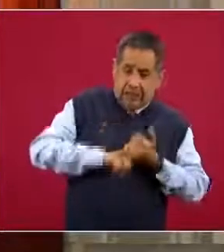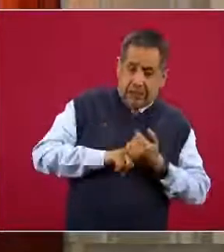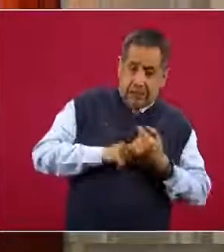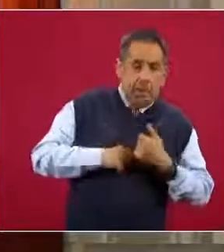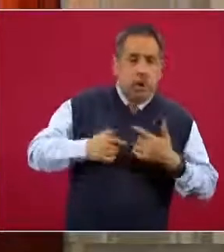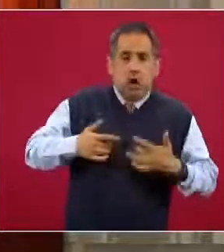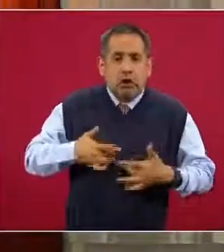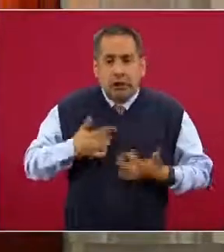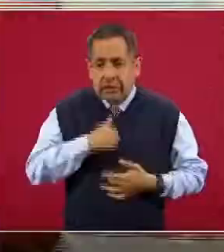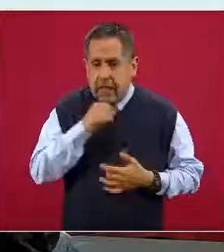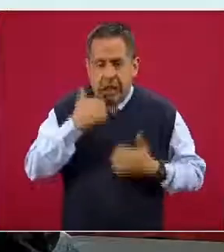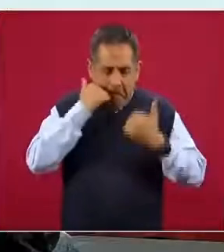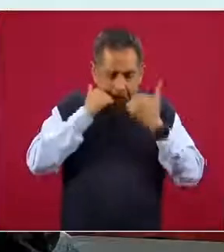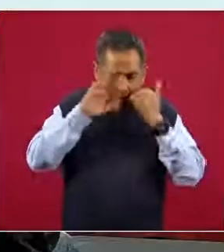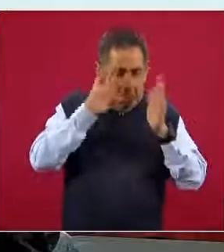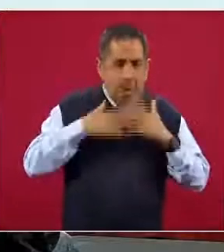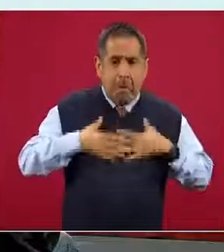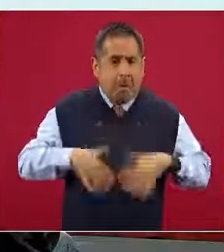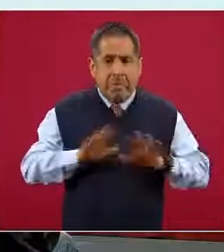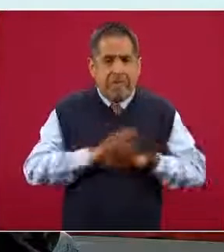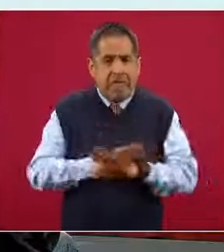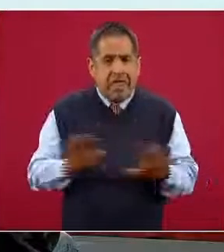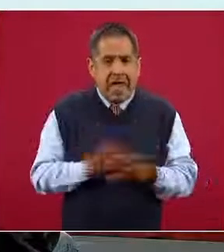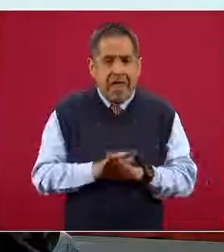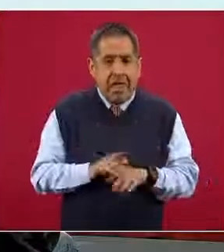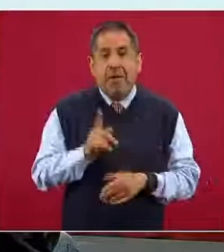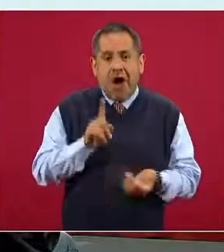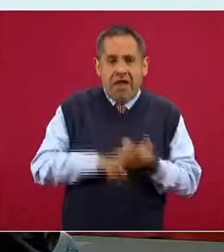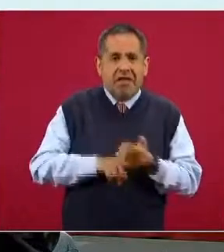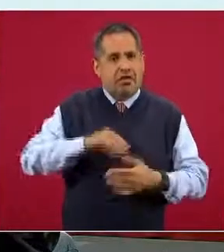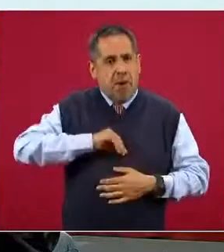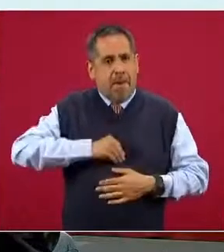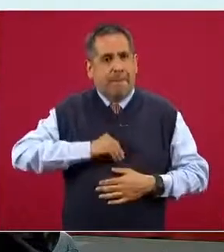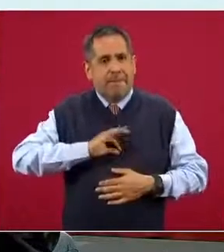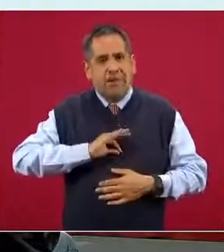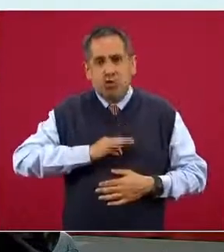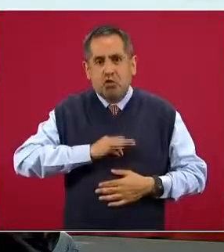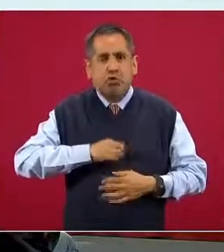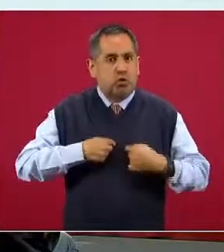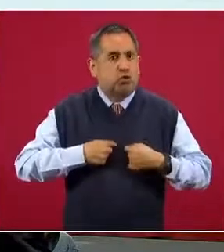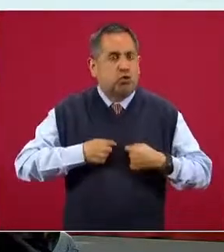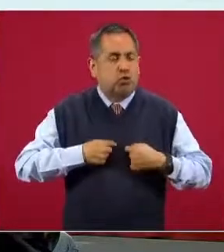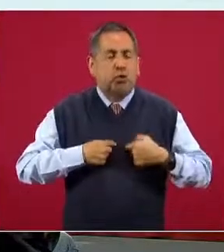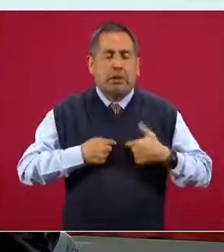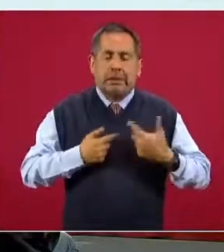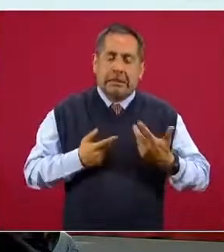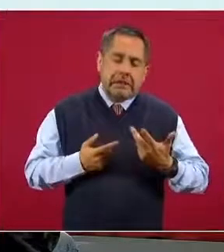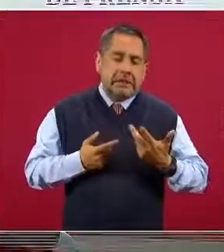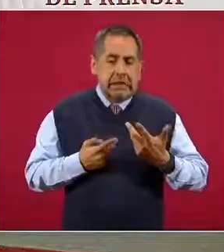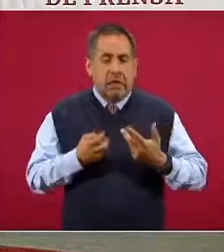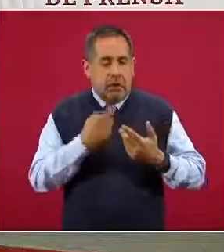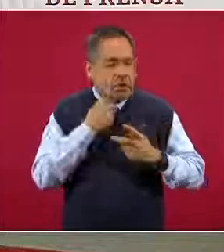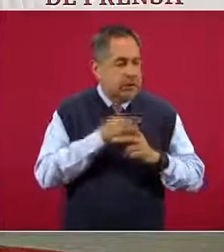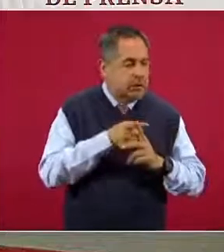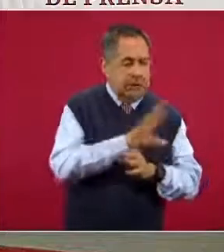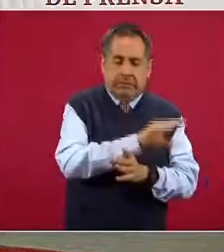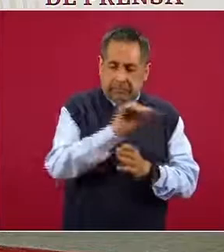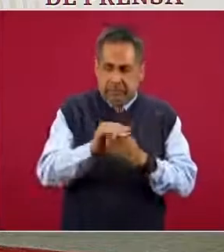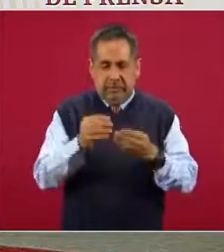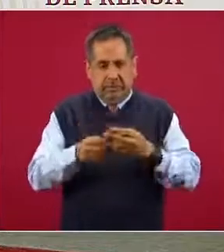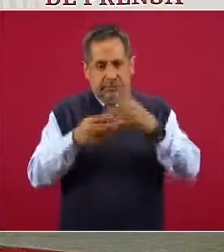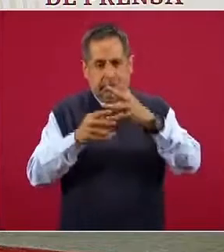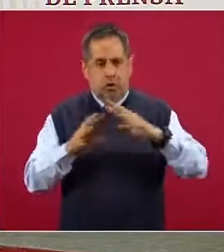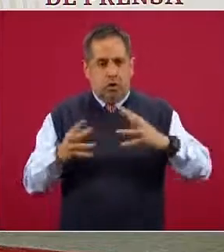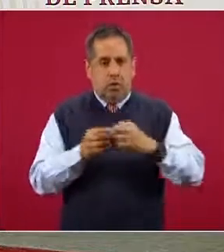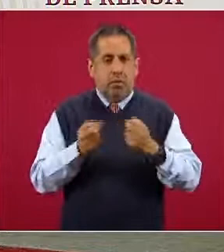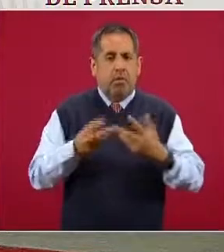expresan enfermedad, pero se contagiaron del virus. Entonces esto es un primer acercamiento basado en lo que al